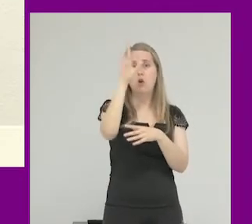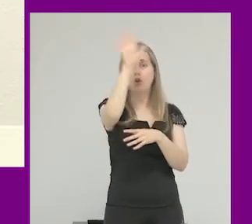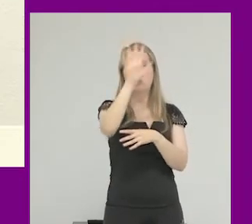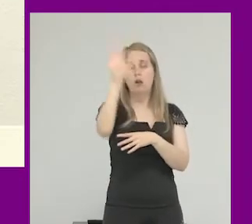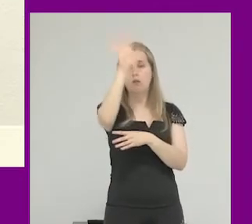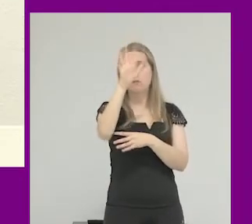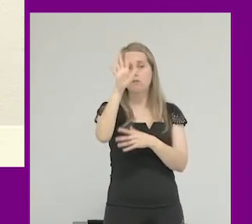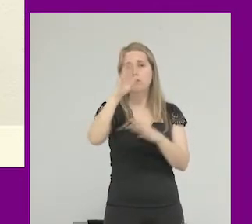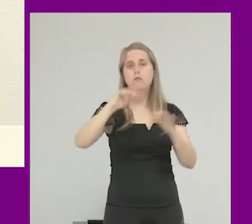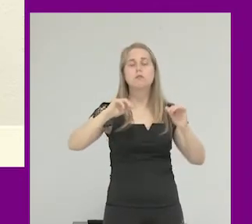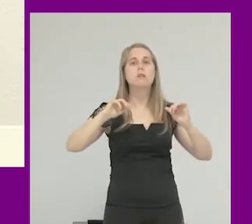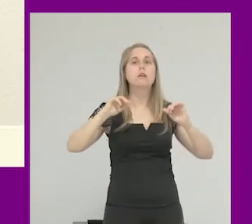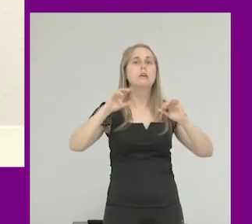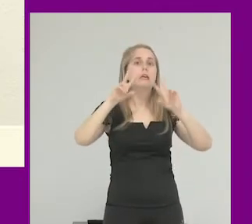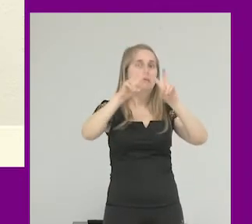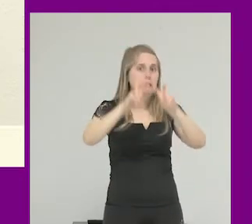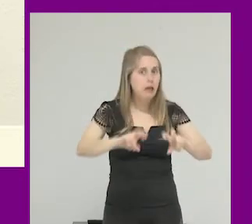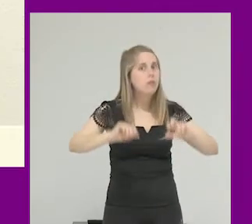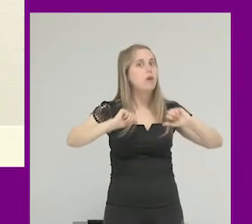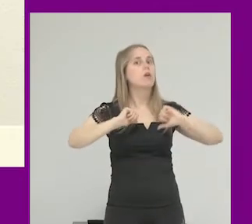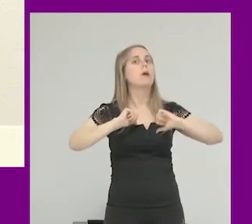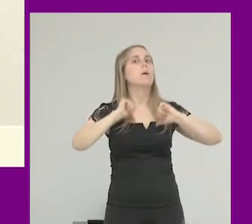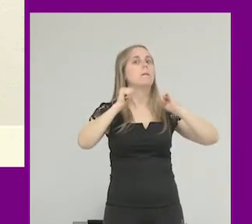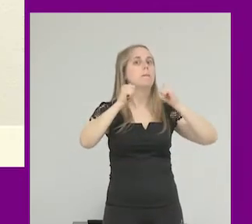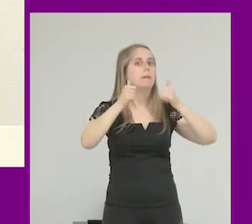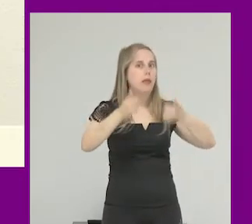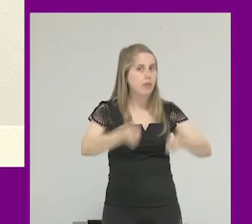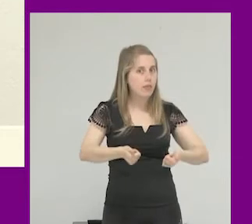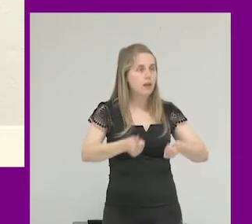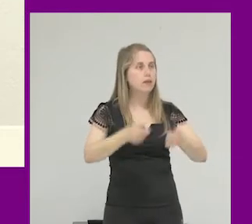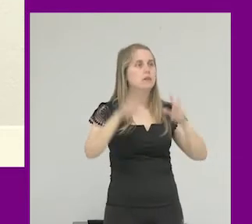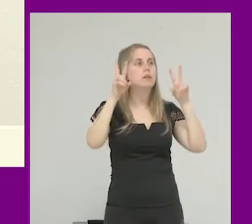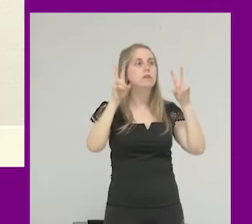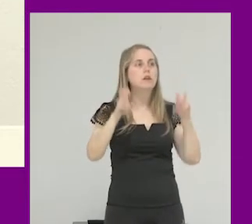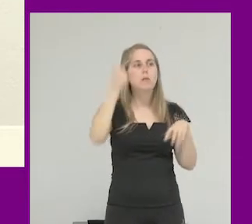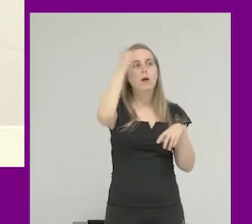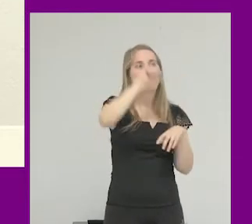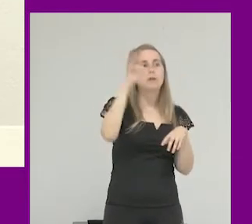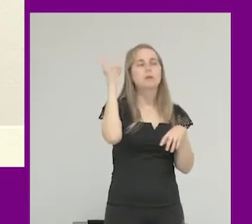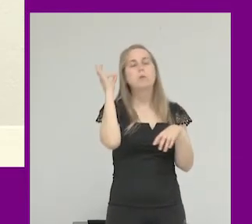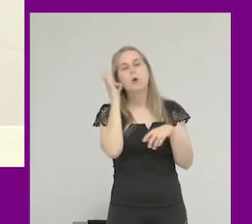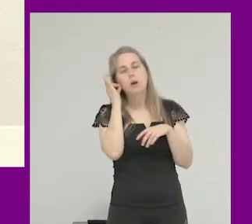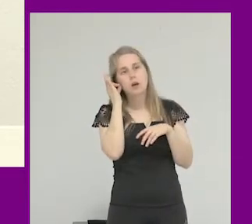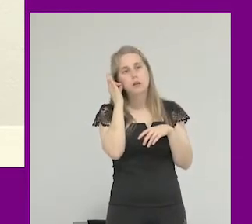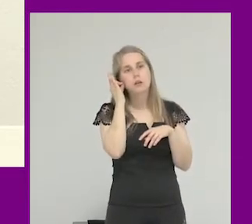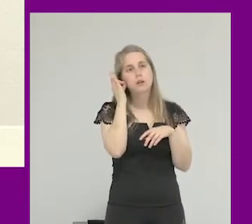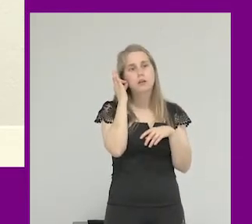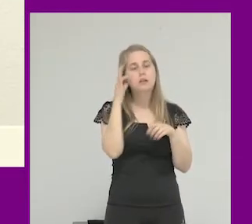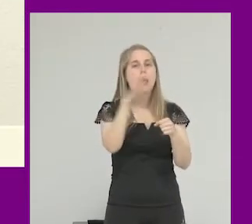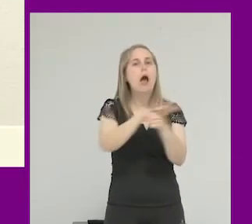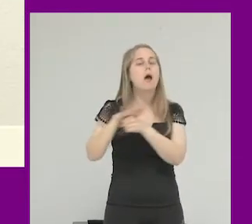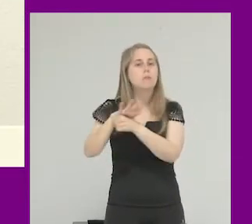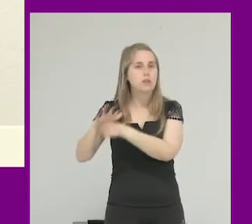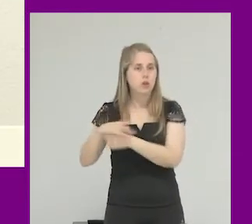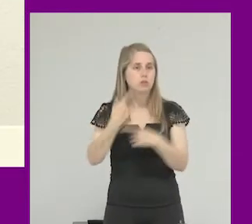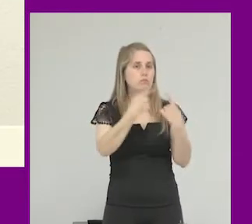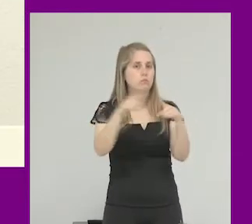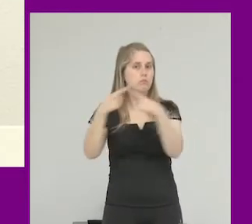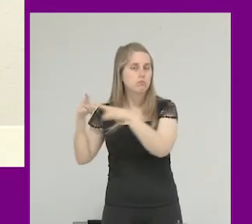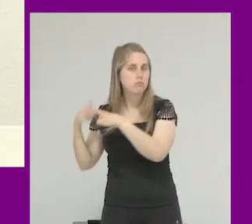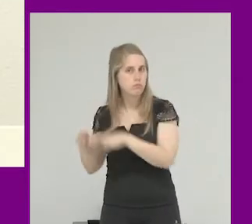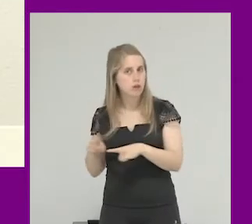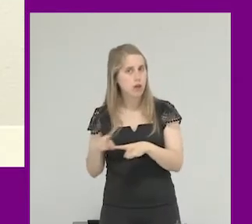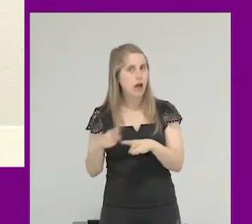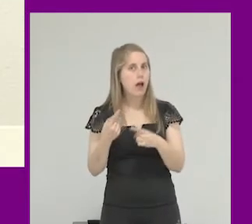a investigar sobre mujeres y hombres en los diferentes ámbitos